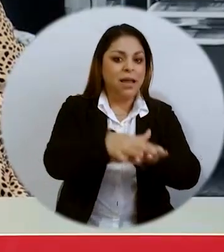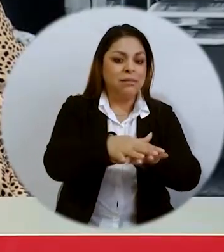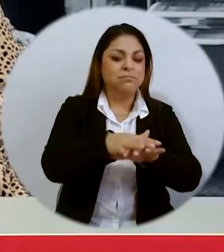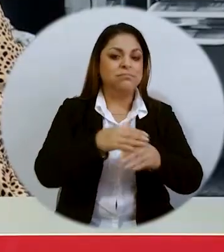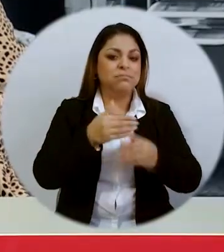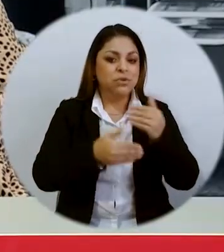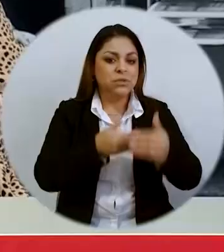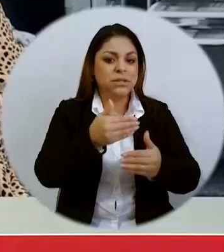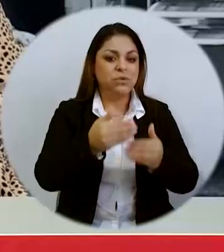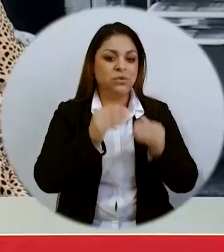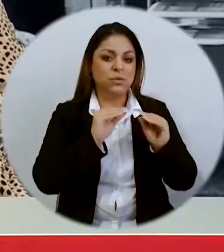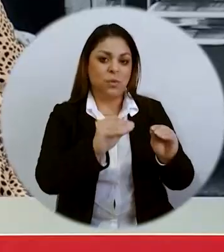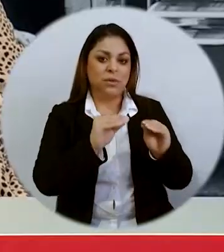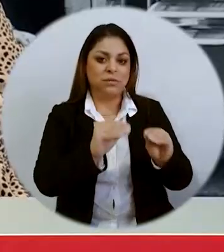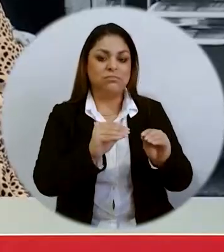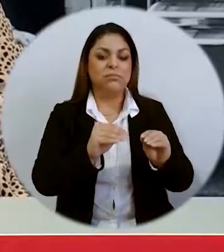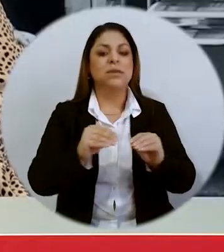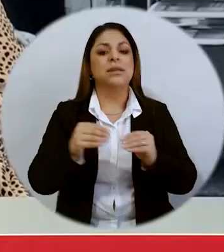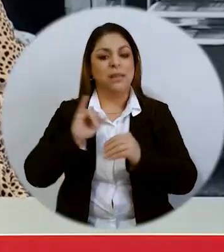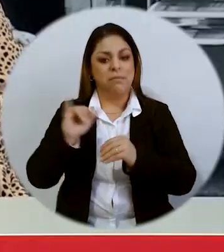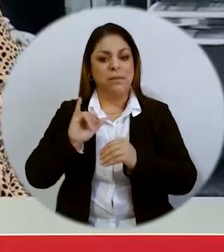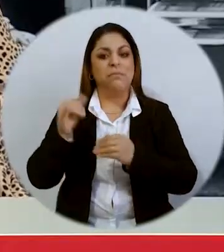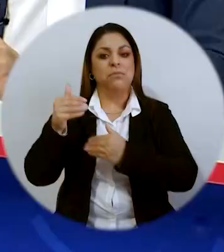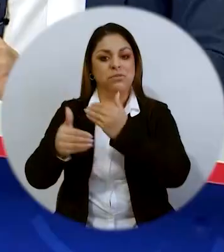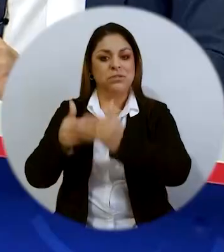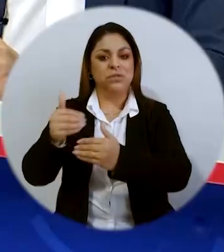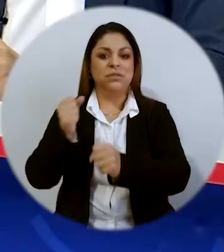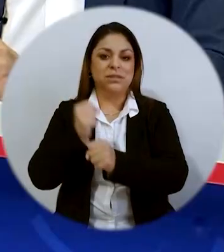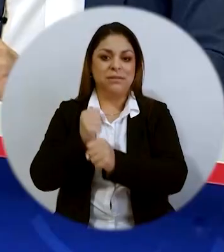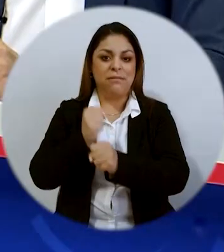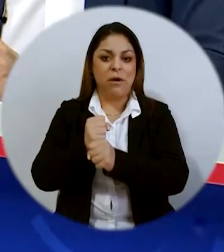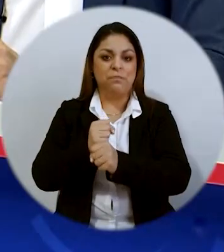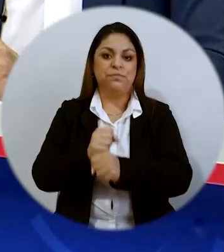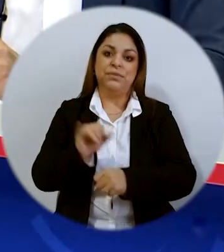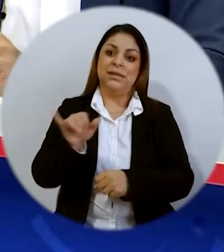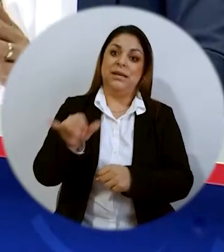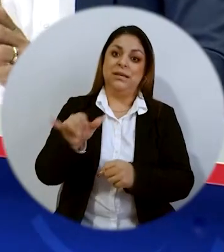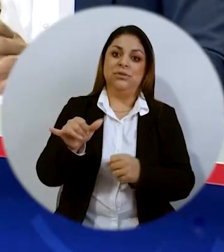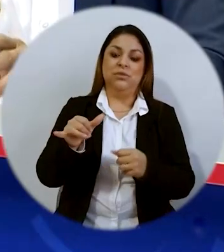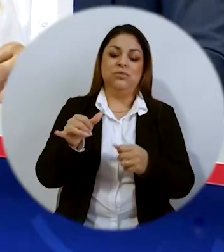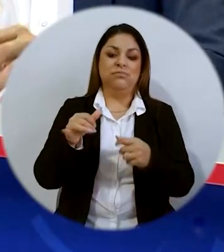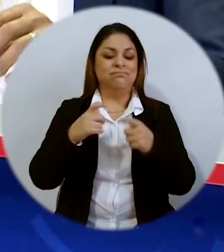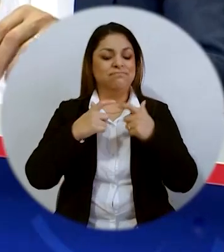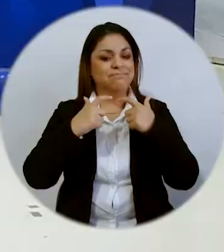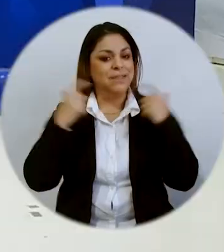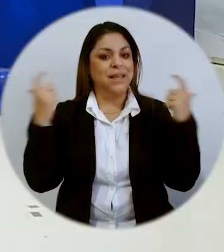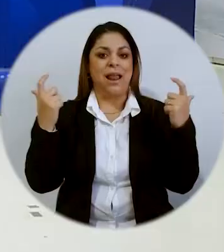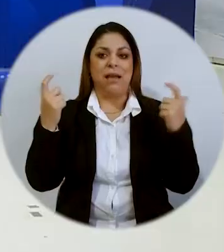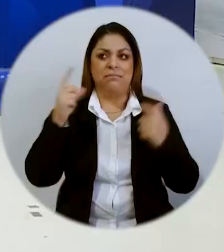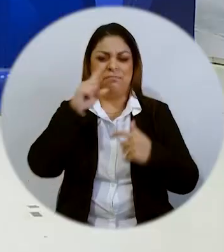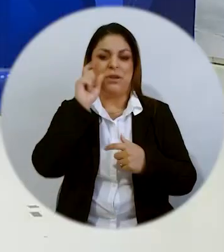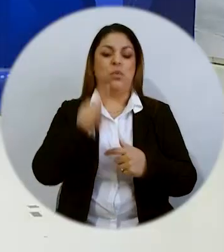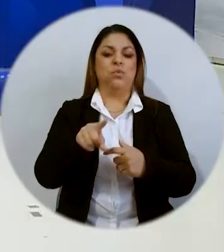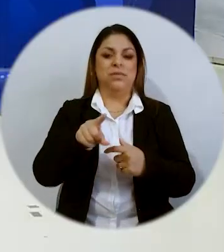puede integrarse a estos procesos educativos y puede integrarse a los procesos de trabajo, que es también ese